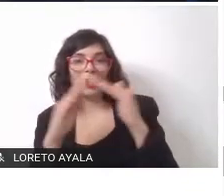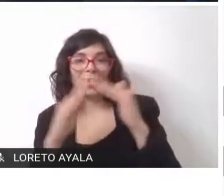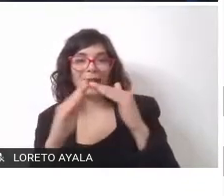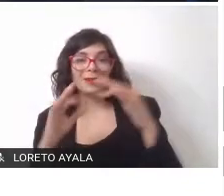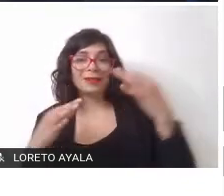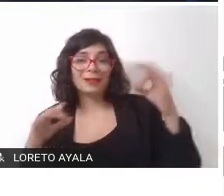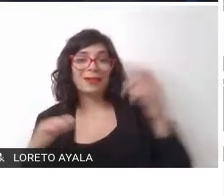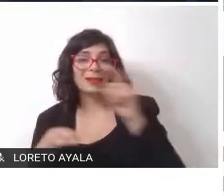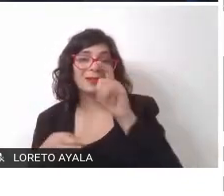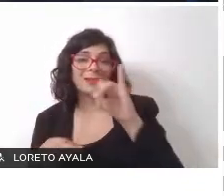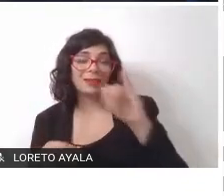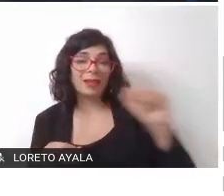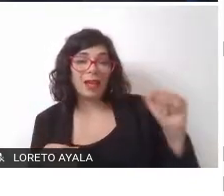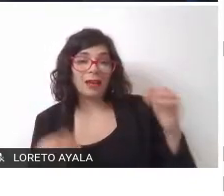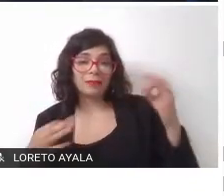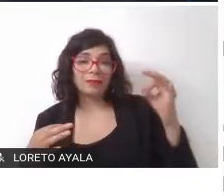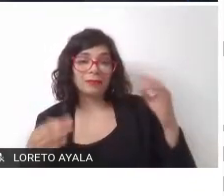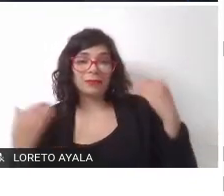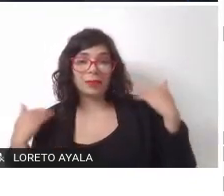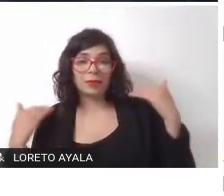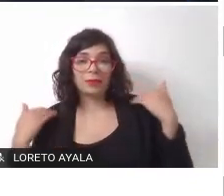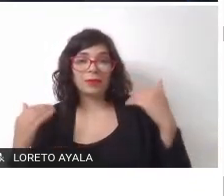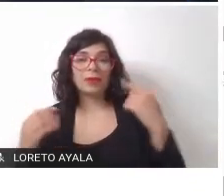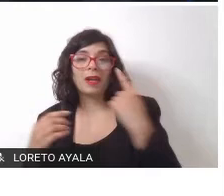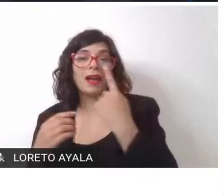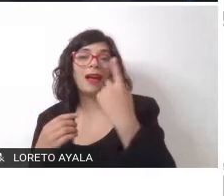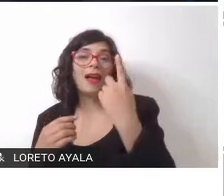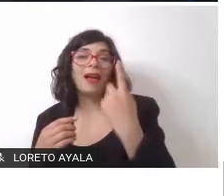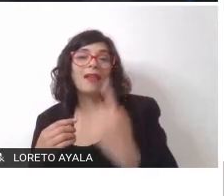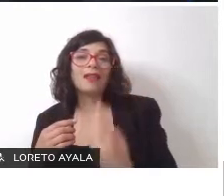guías para educación física por nivel.